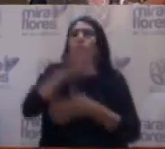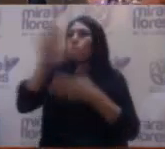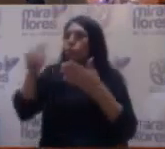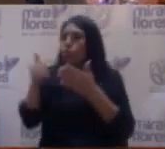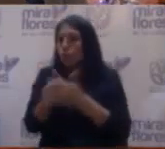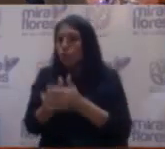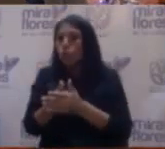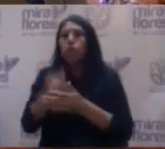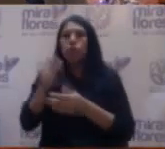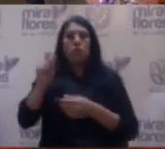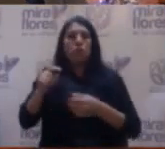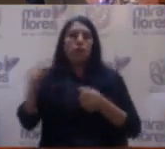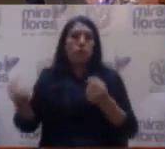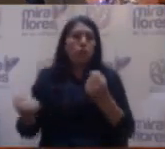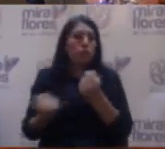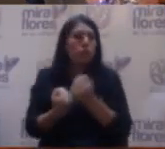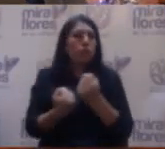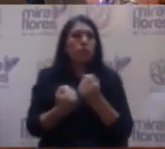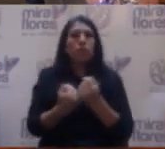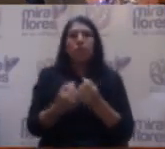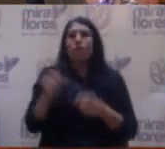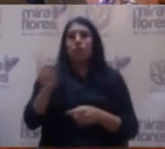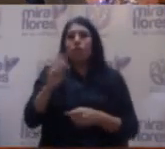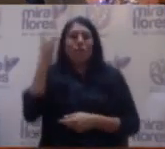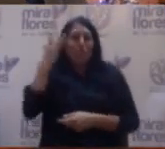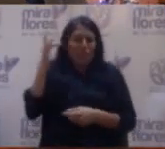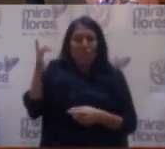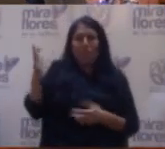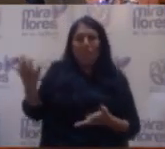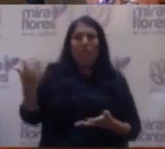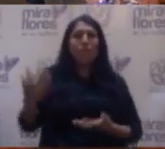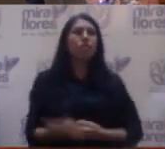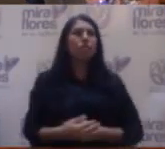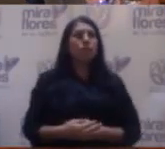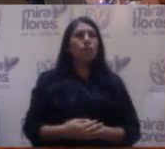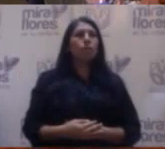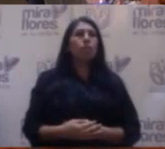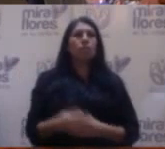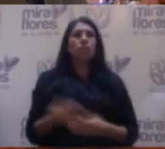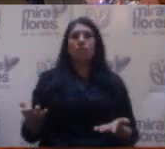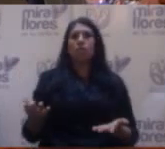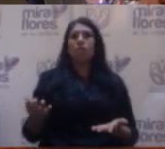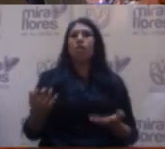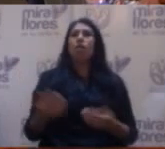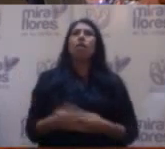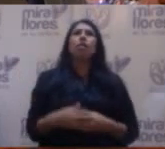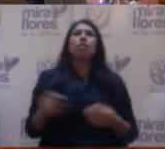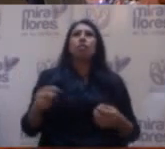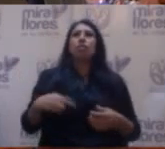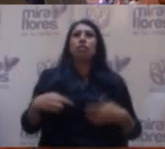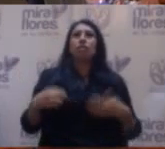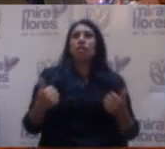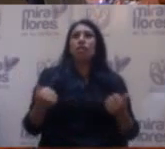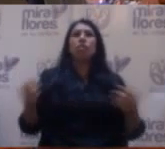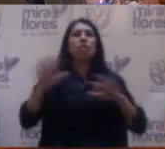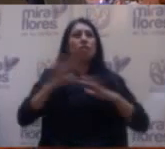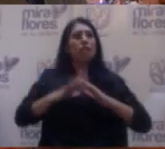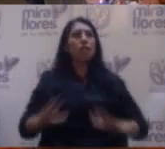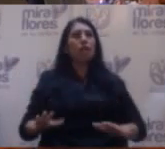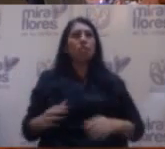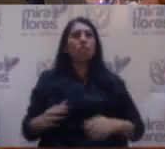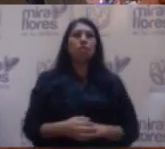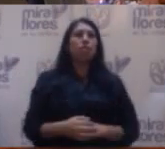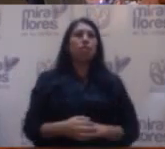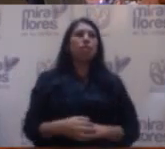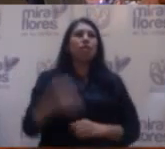estamos a favor de que no existan ruidos molestos. Sería vivir en un paraíso si no hubieran las alarmas molestosas